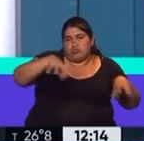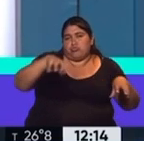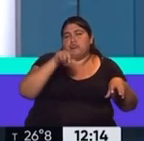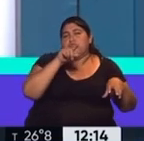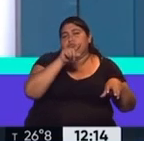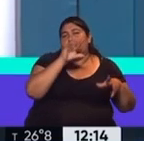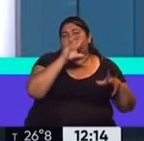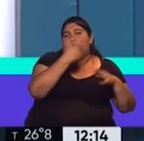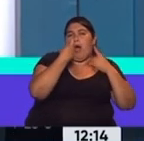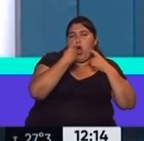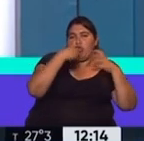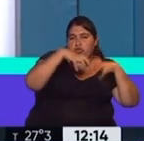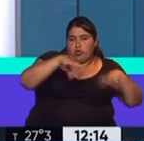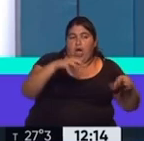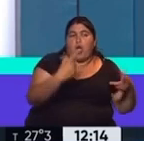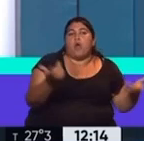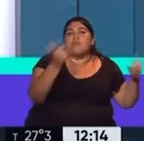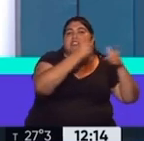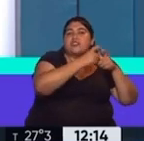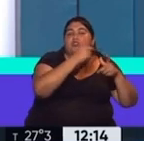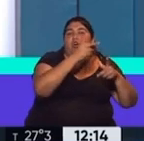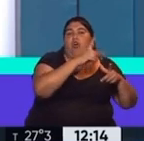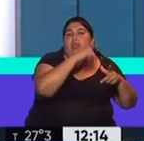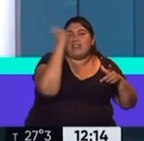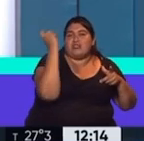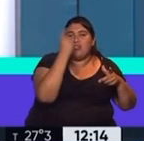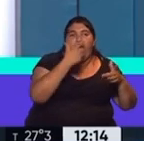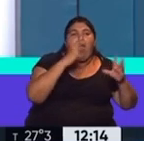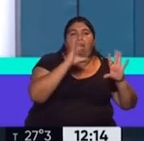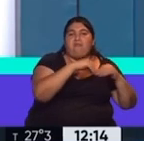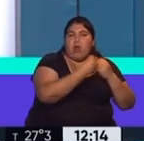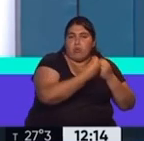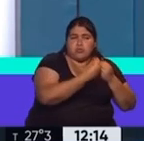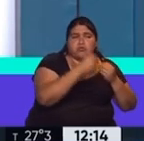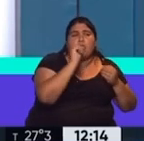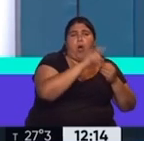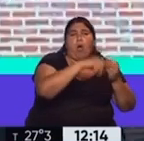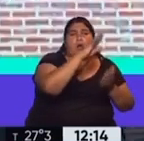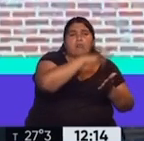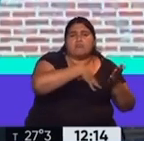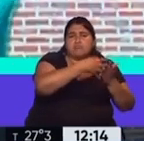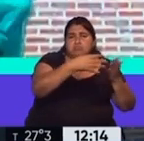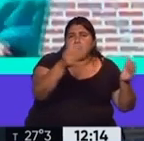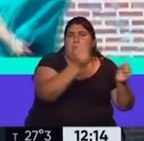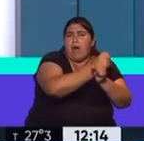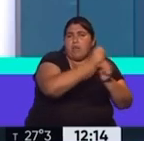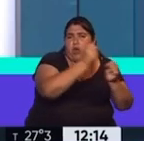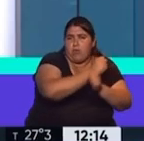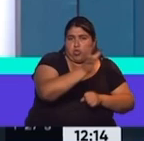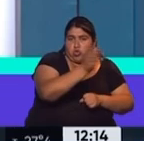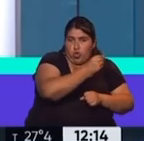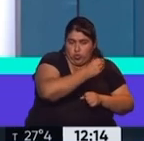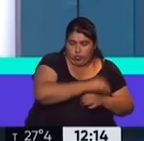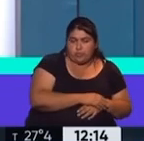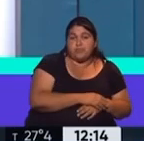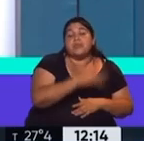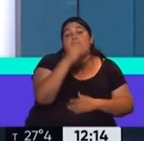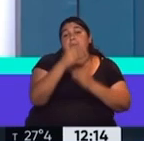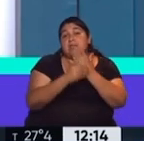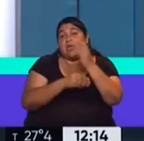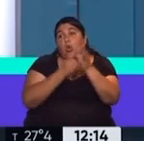universidades que es la comisión nacional de evaluaciones universitaria que lo que aprueba todos los planes de carrera y por supuesto el